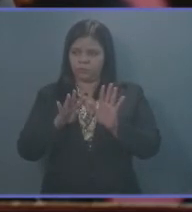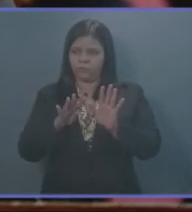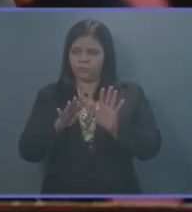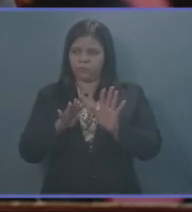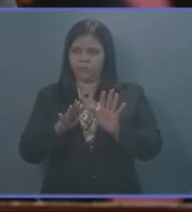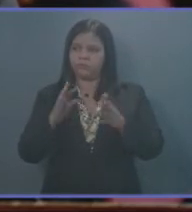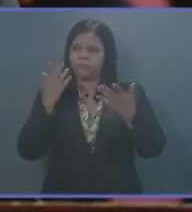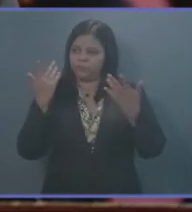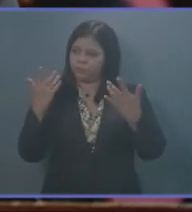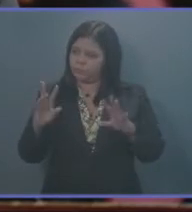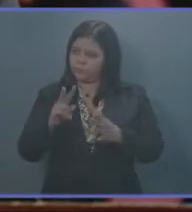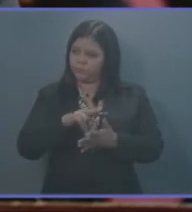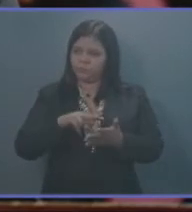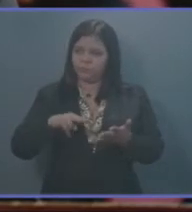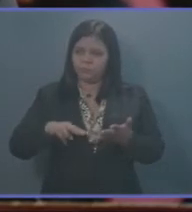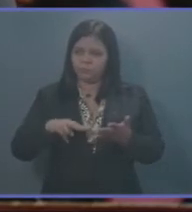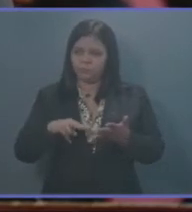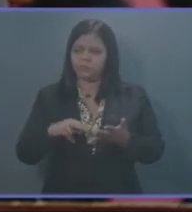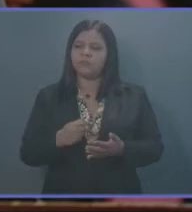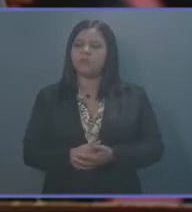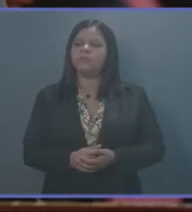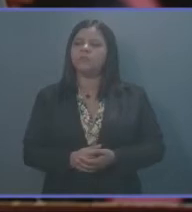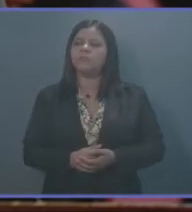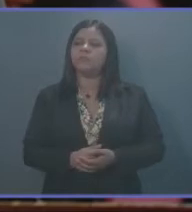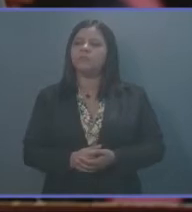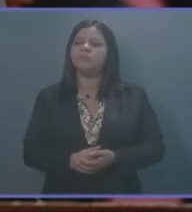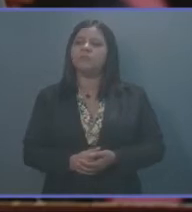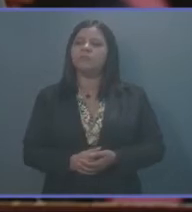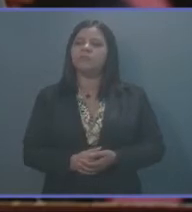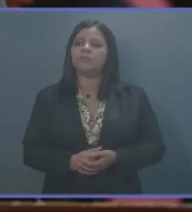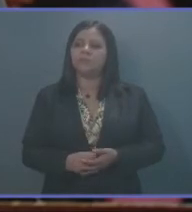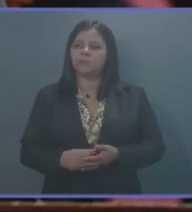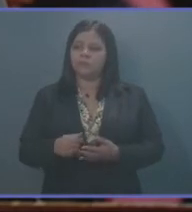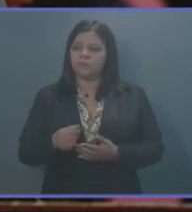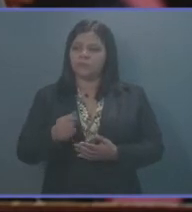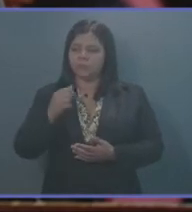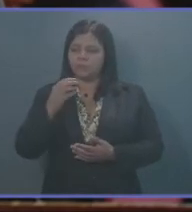el dictamen número